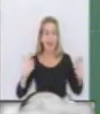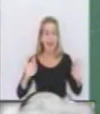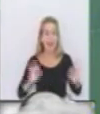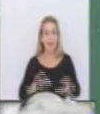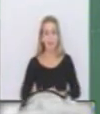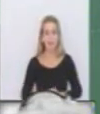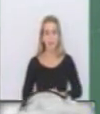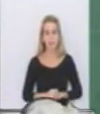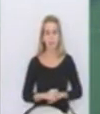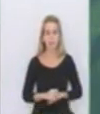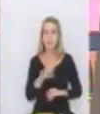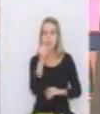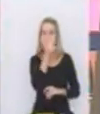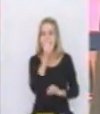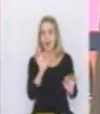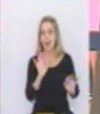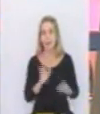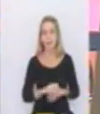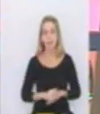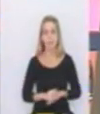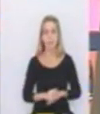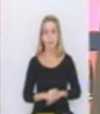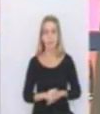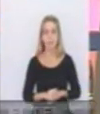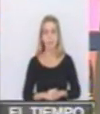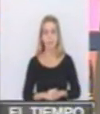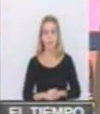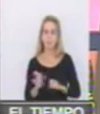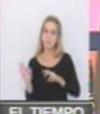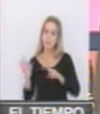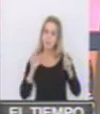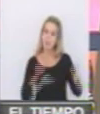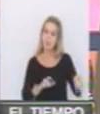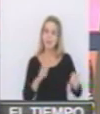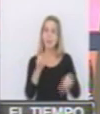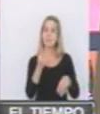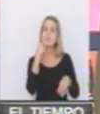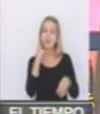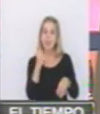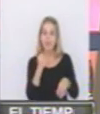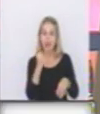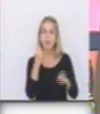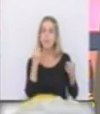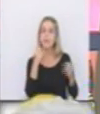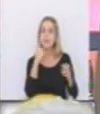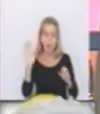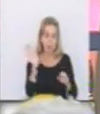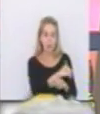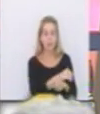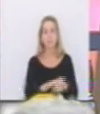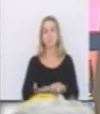Señor Jonathan Viale, buen día. Bueno, buen día oficialmente. ¿Cómo andás, Sole? Antonio, se viene el paro que habíamos anticipado ayer por América y por